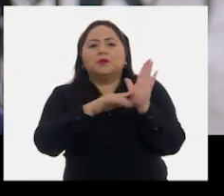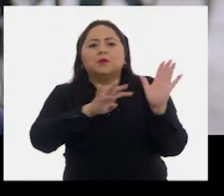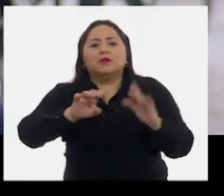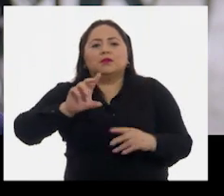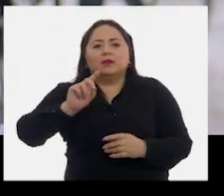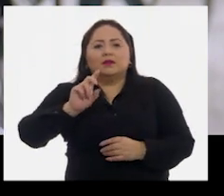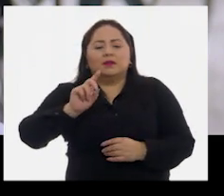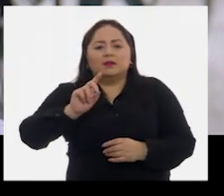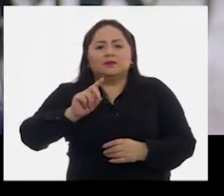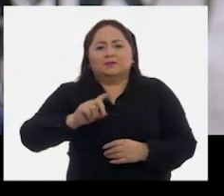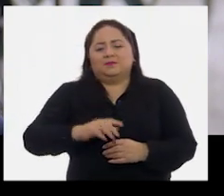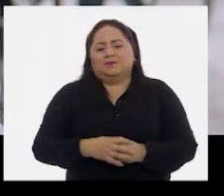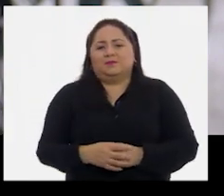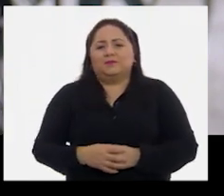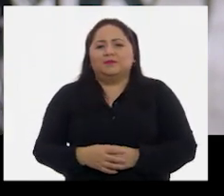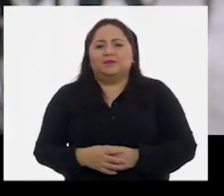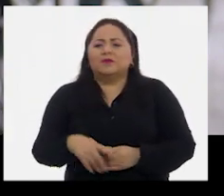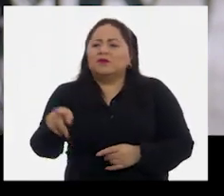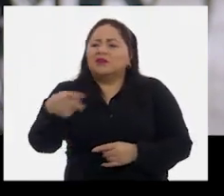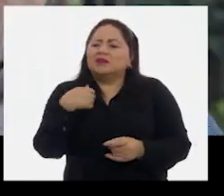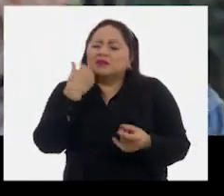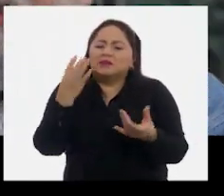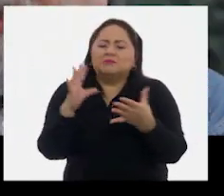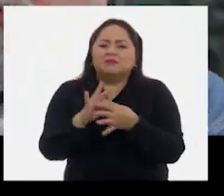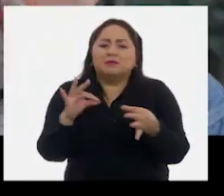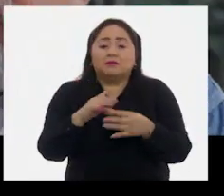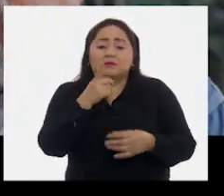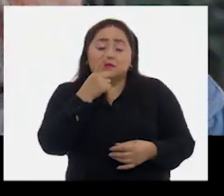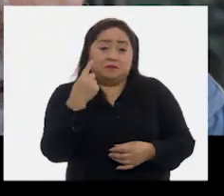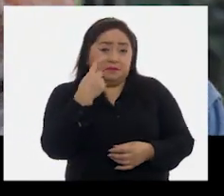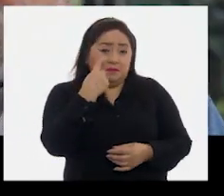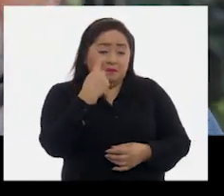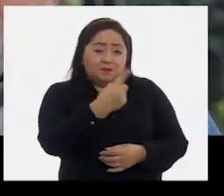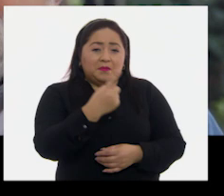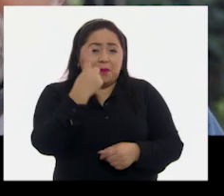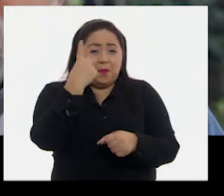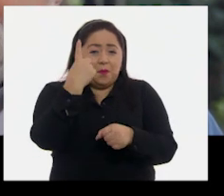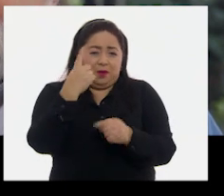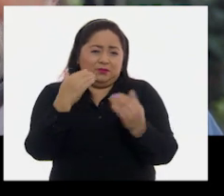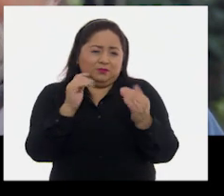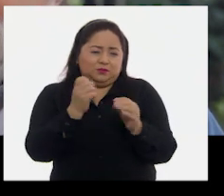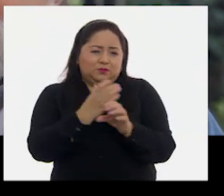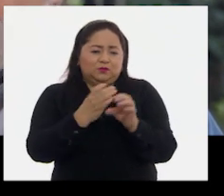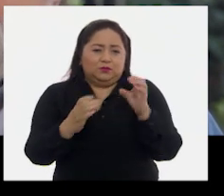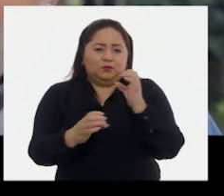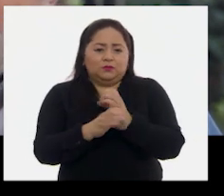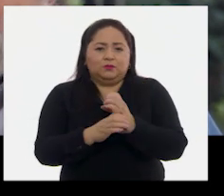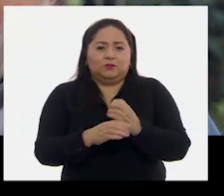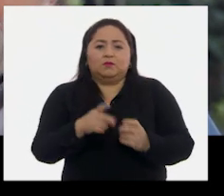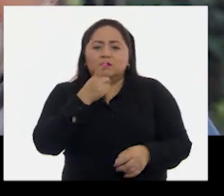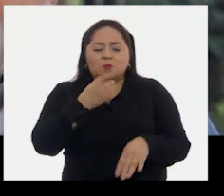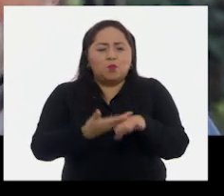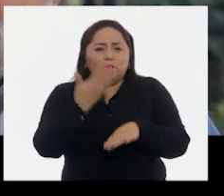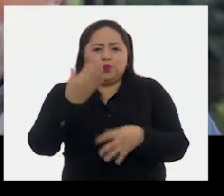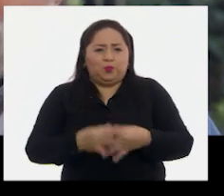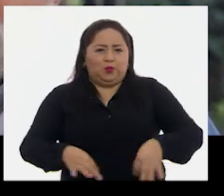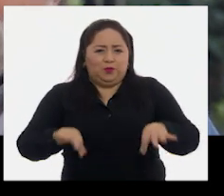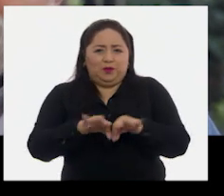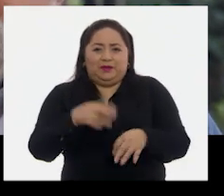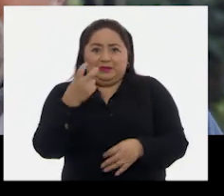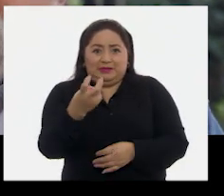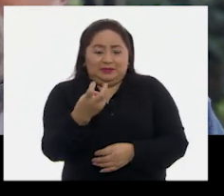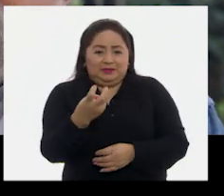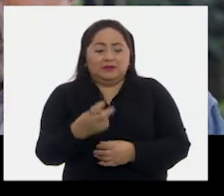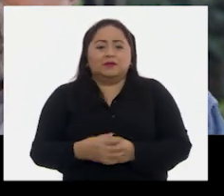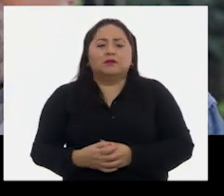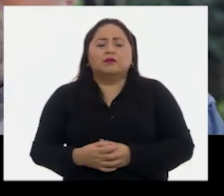las jornadas cardenistas. ¿Qué podrías platicarnos de esto? Mira, una de las cosas que es muy importante en este